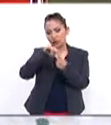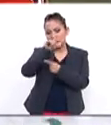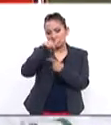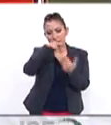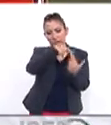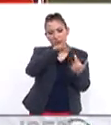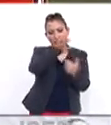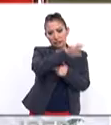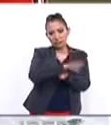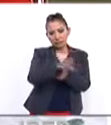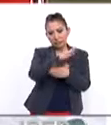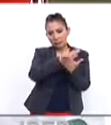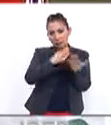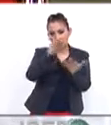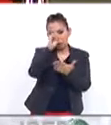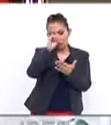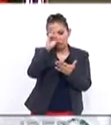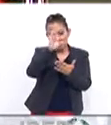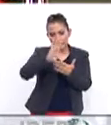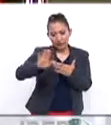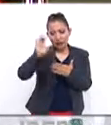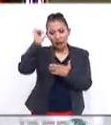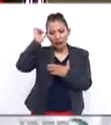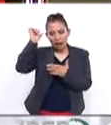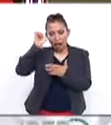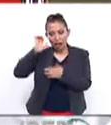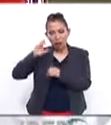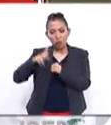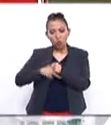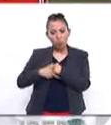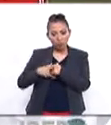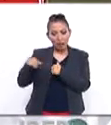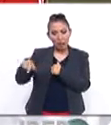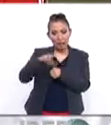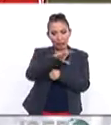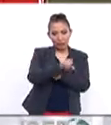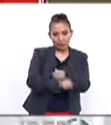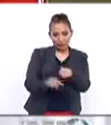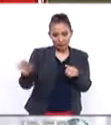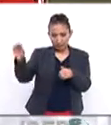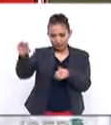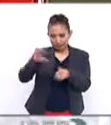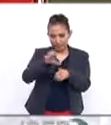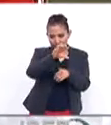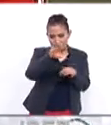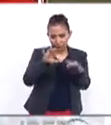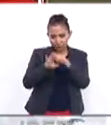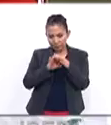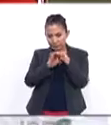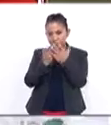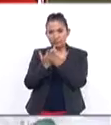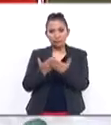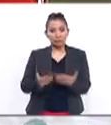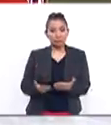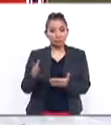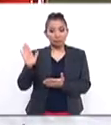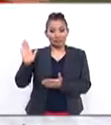en la región de Medio Oriente, Asia, Europa y África. Y ahora